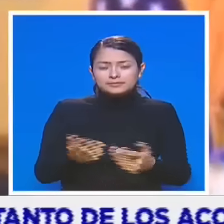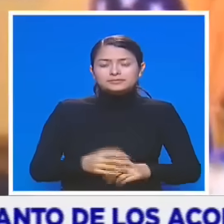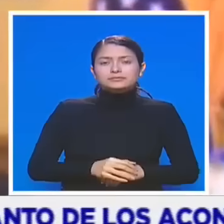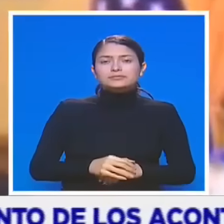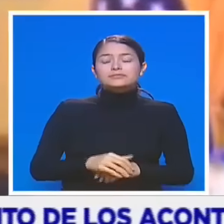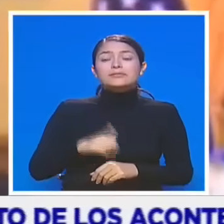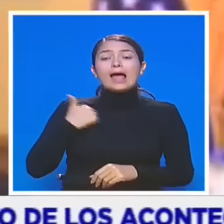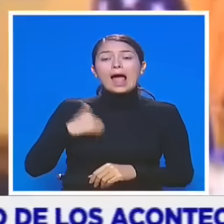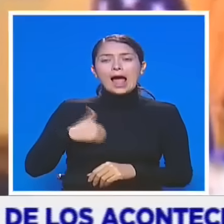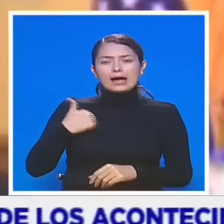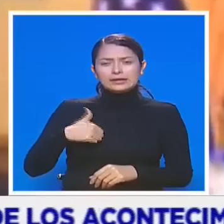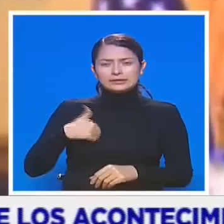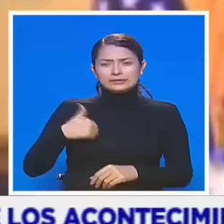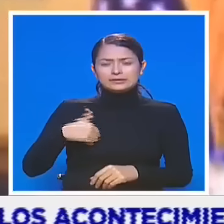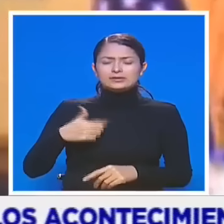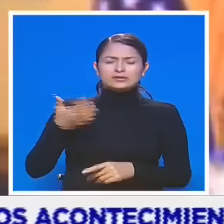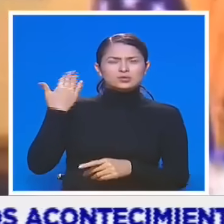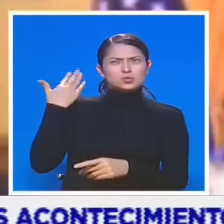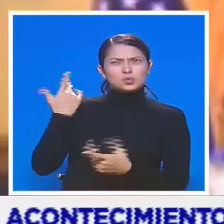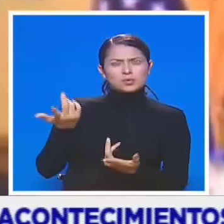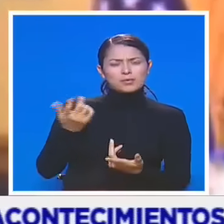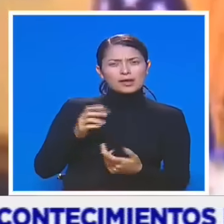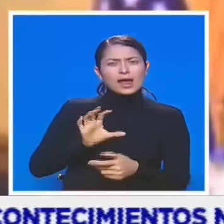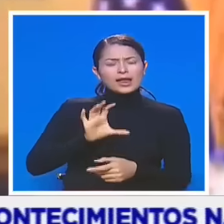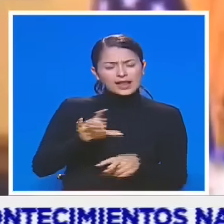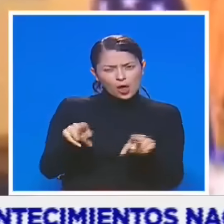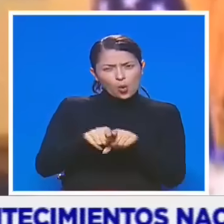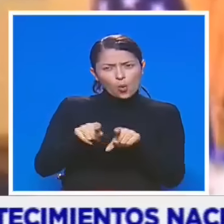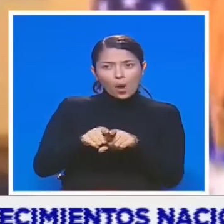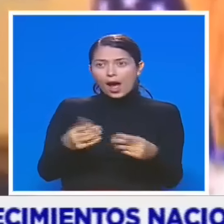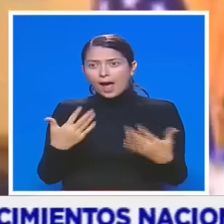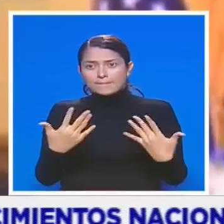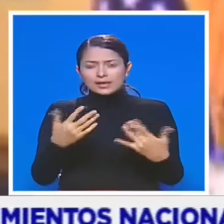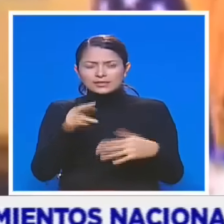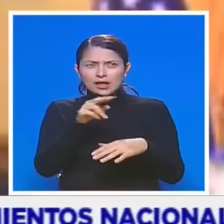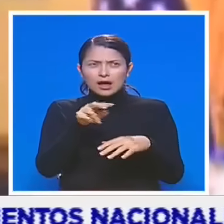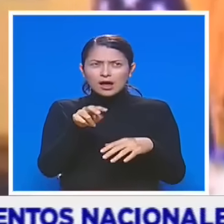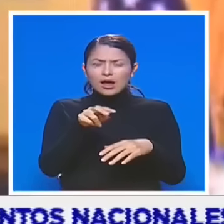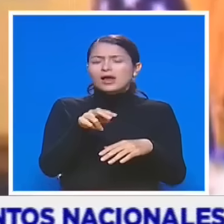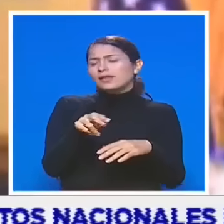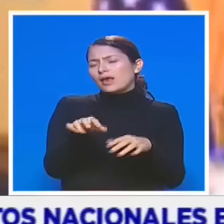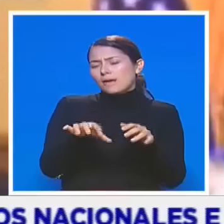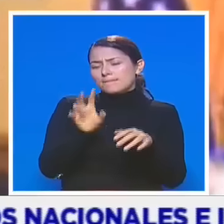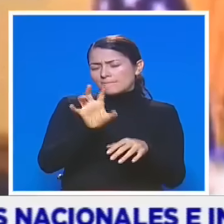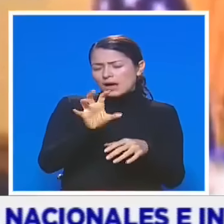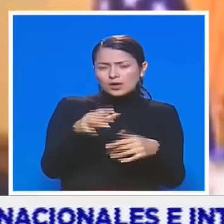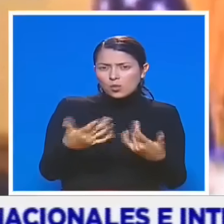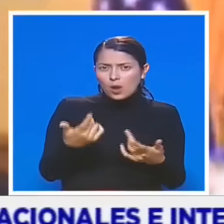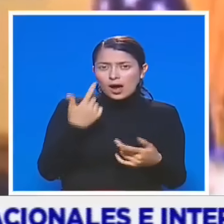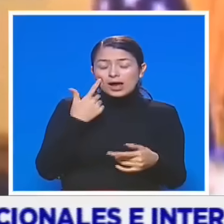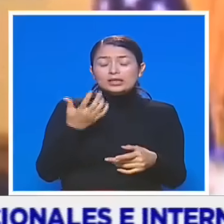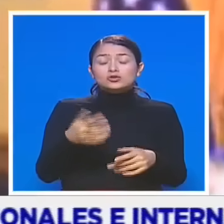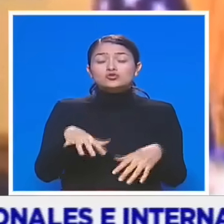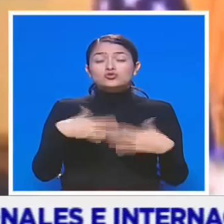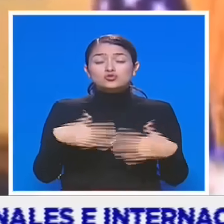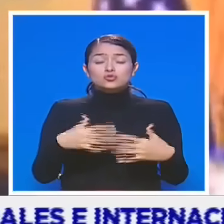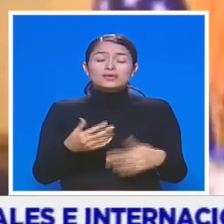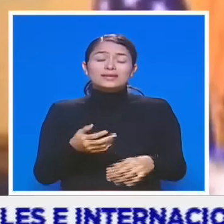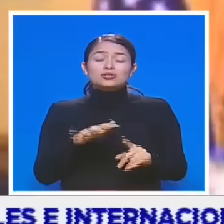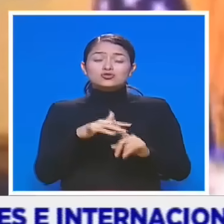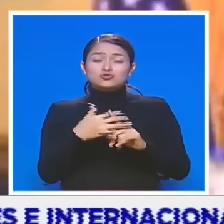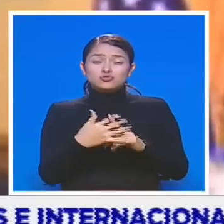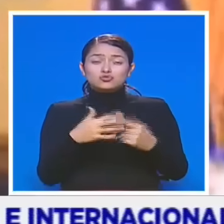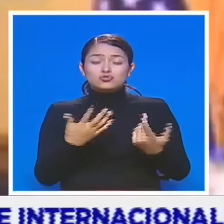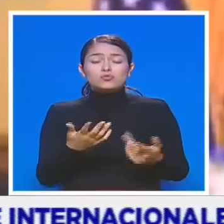Argentina, la última vez que se declaró en estado de sitio a nivel nacional fue durante la grave crisis social y económica de diciembre